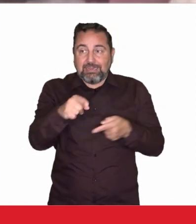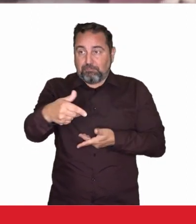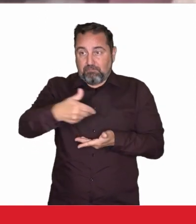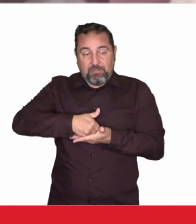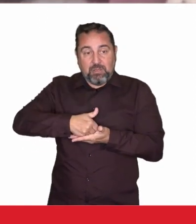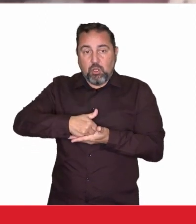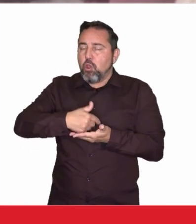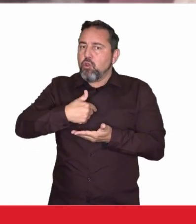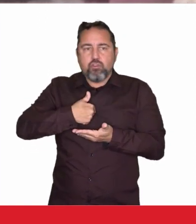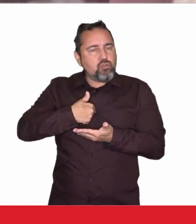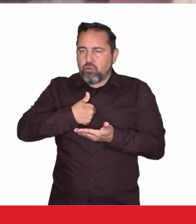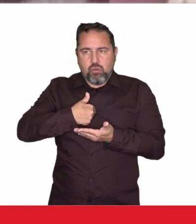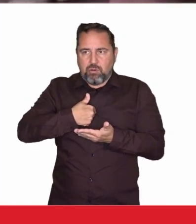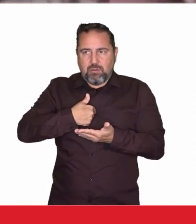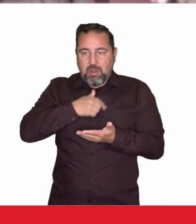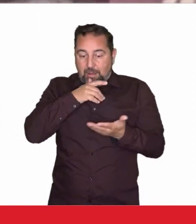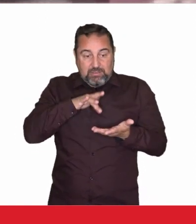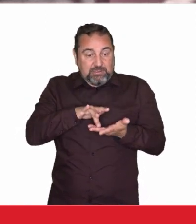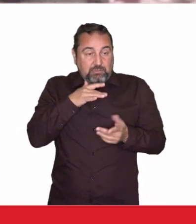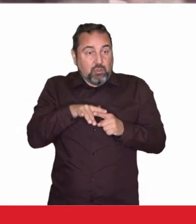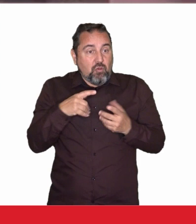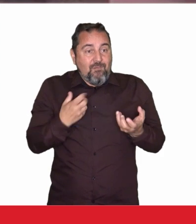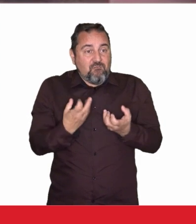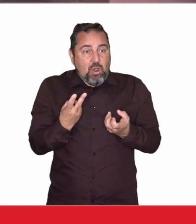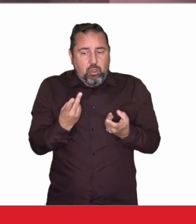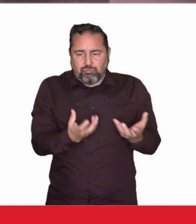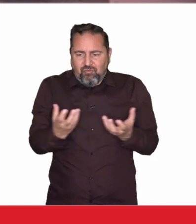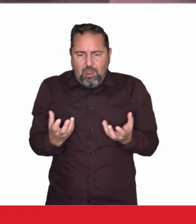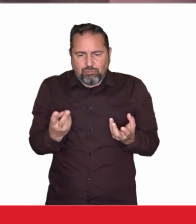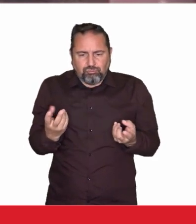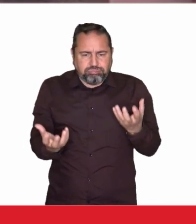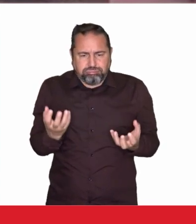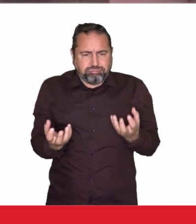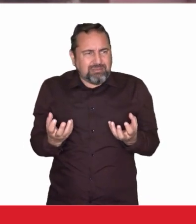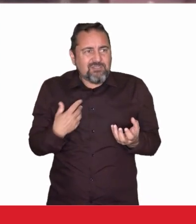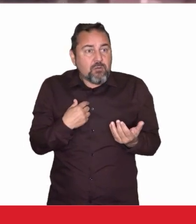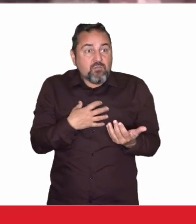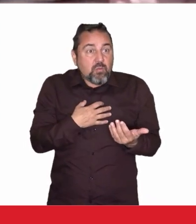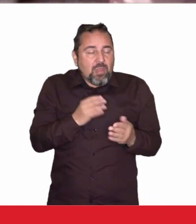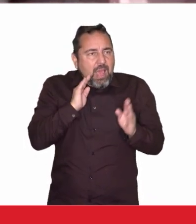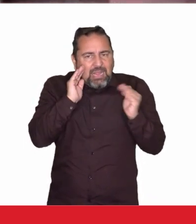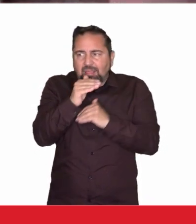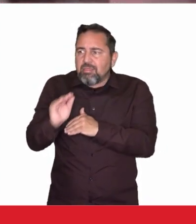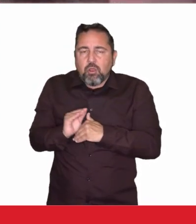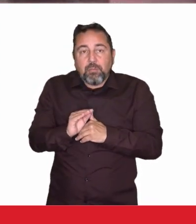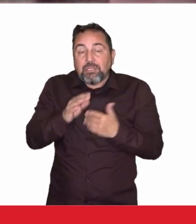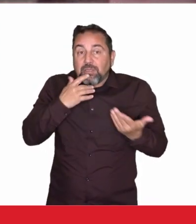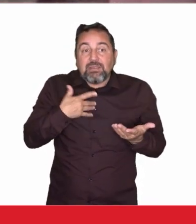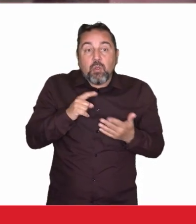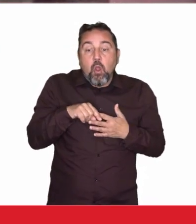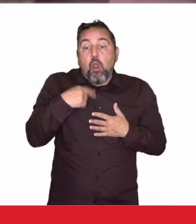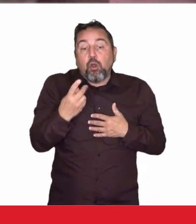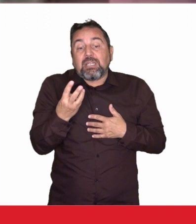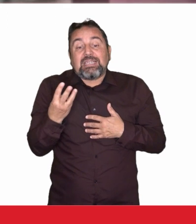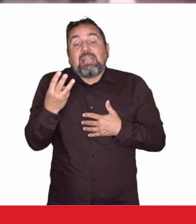hoy me están demandando los clientes no lo puedo atender con los 2 fogones que tengo. Y me doy cuenta de que para poder atender la